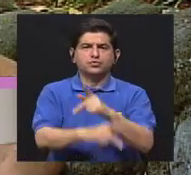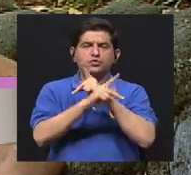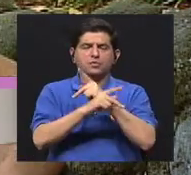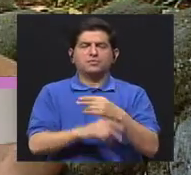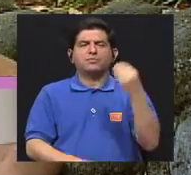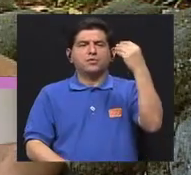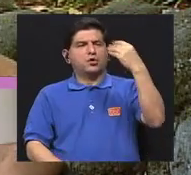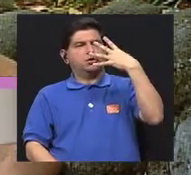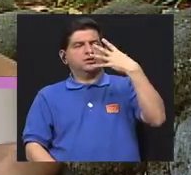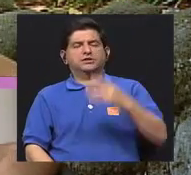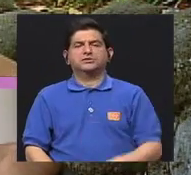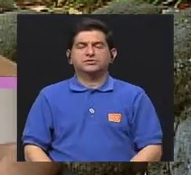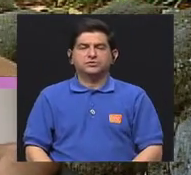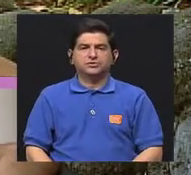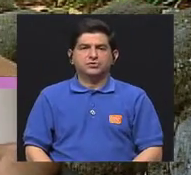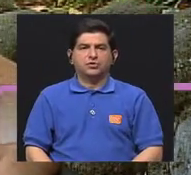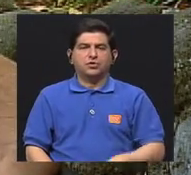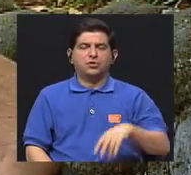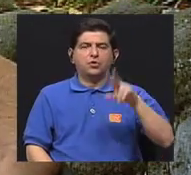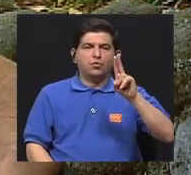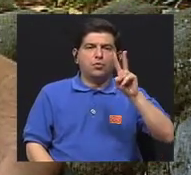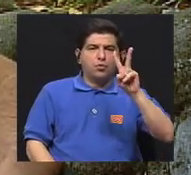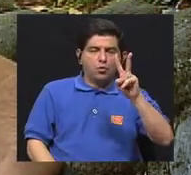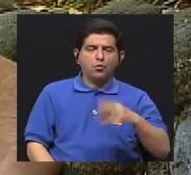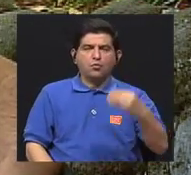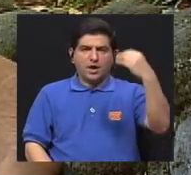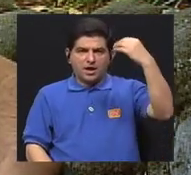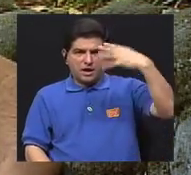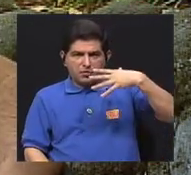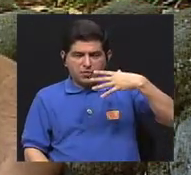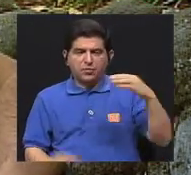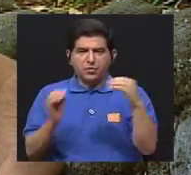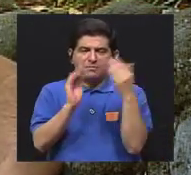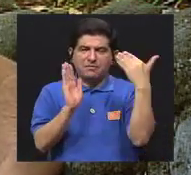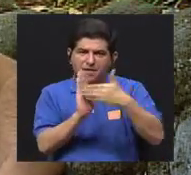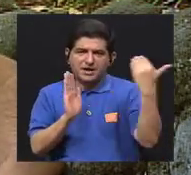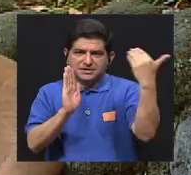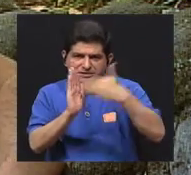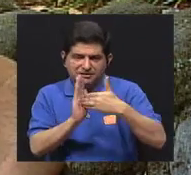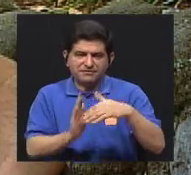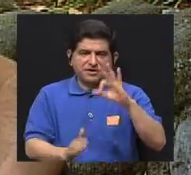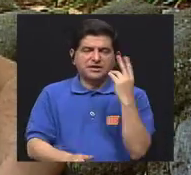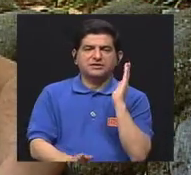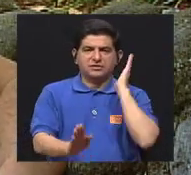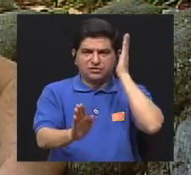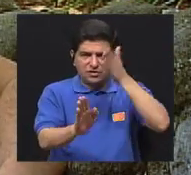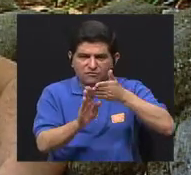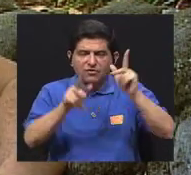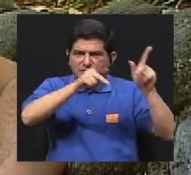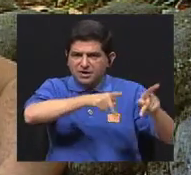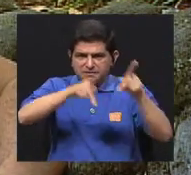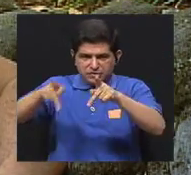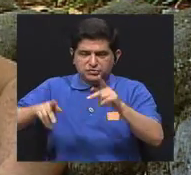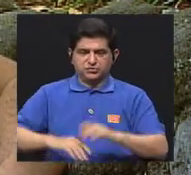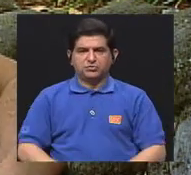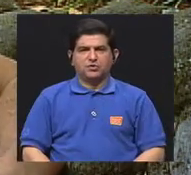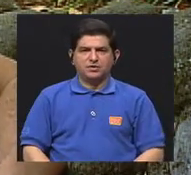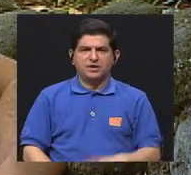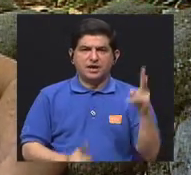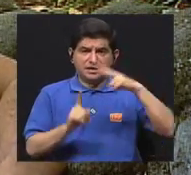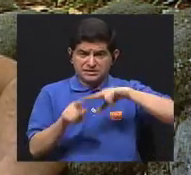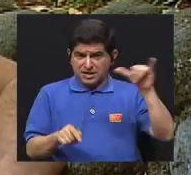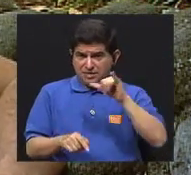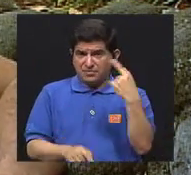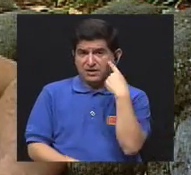protección solar, porque los rayos ultravioleta, pues, cada vez inciden de una forma más directa en las personas.